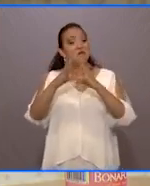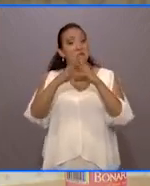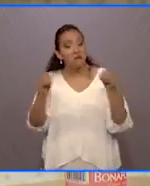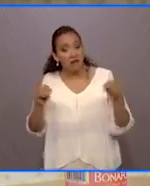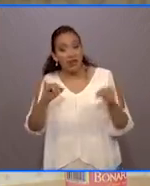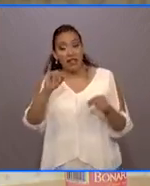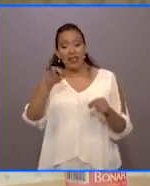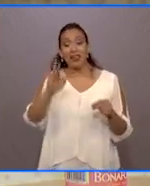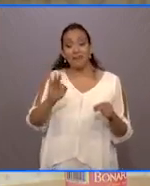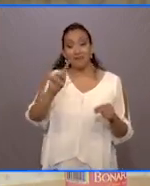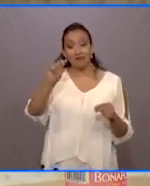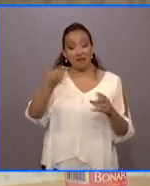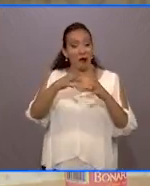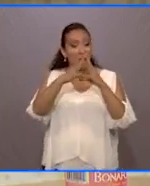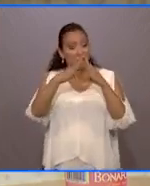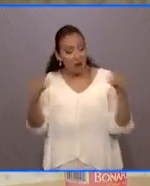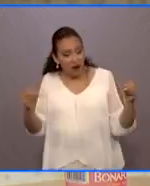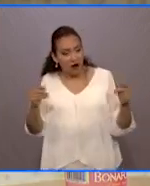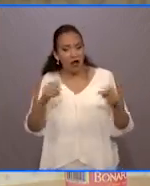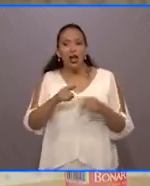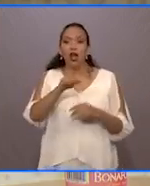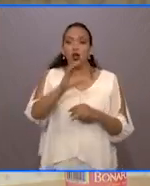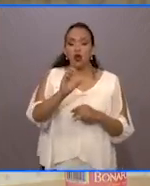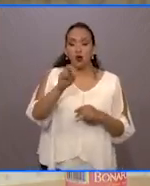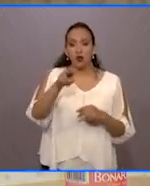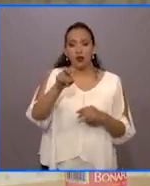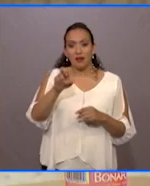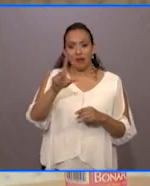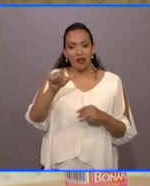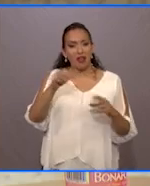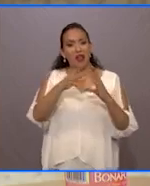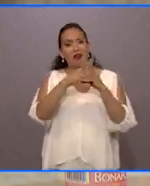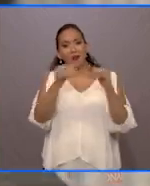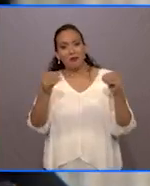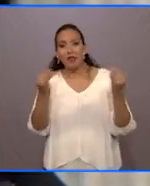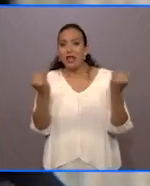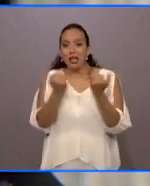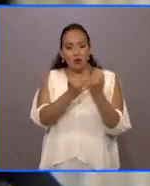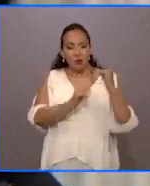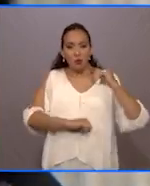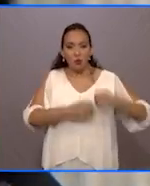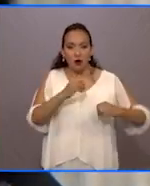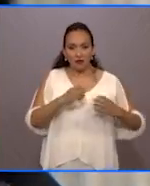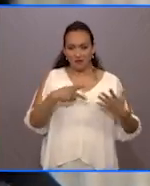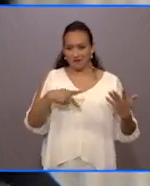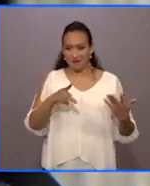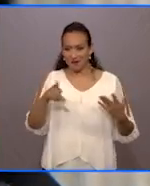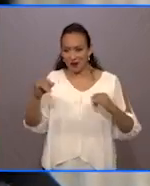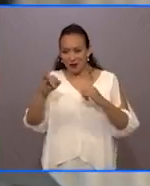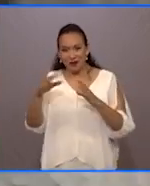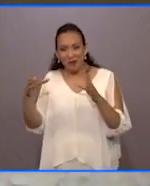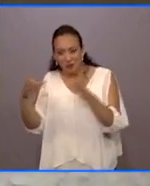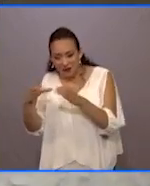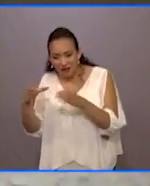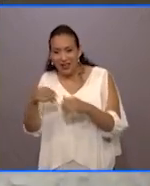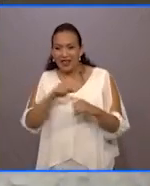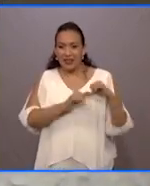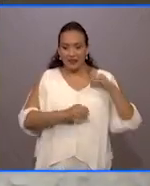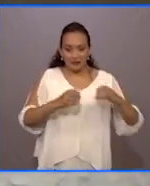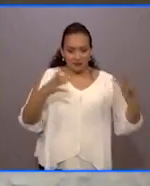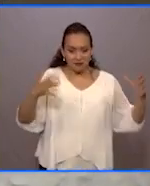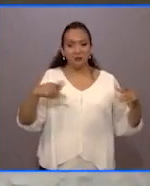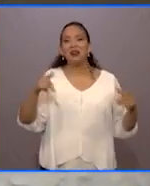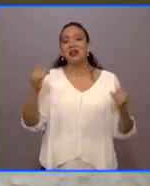el Coneval, que se dedicó a negociar, tuvo el mismo destino que el Poder Judicial. Los resultados de la reforma serán un